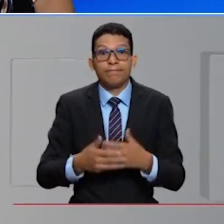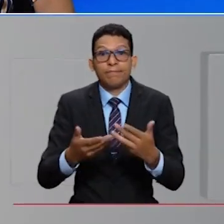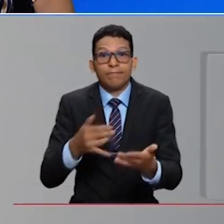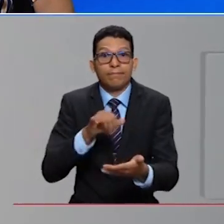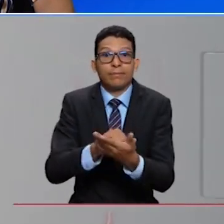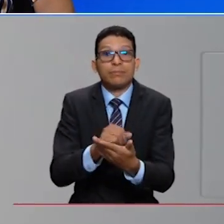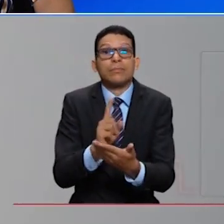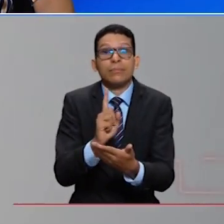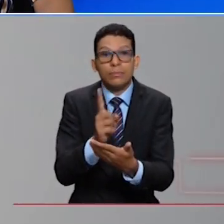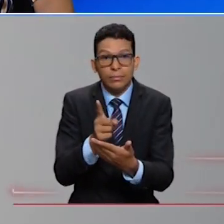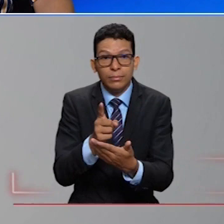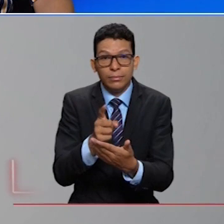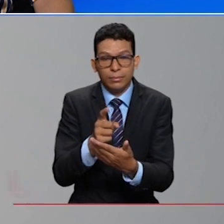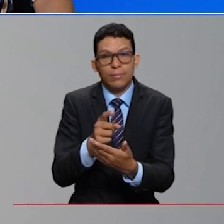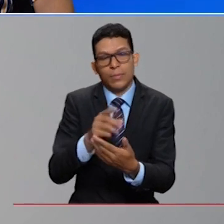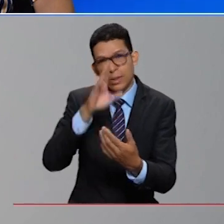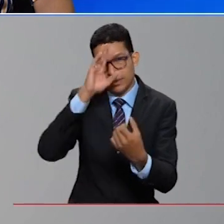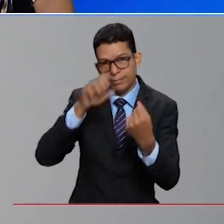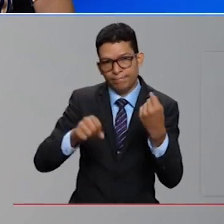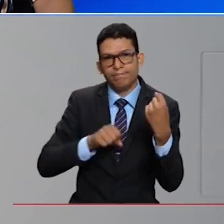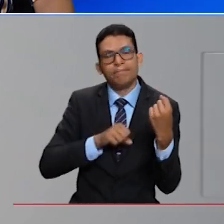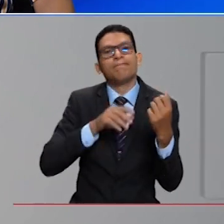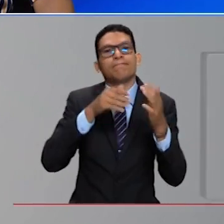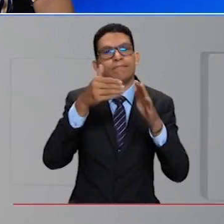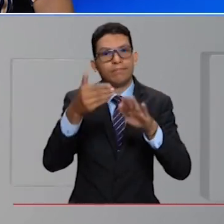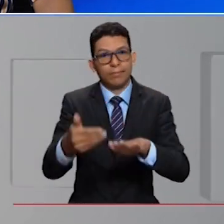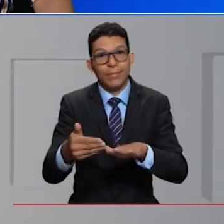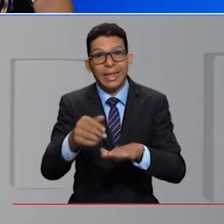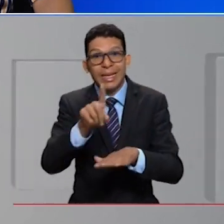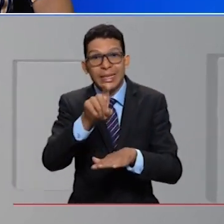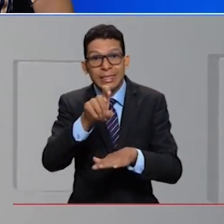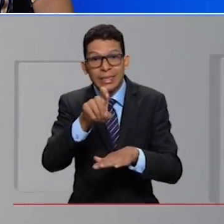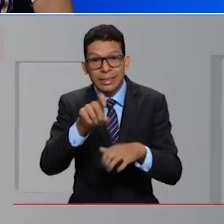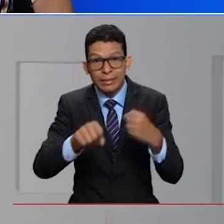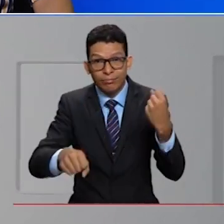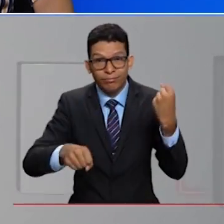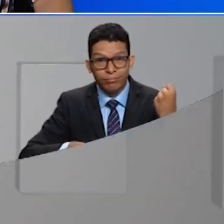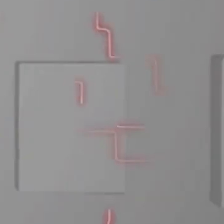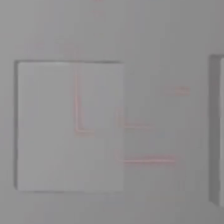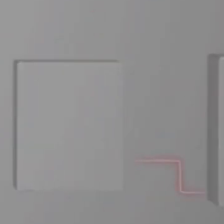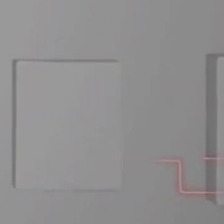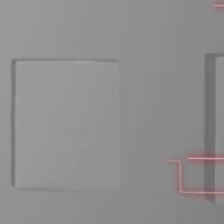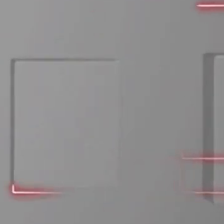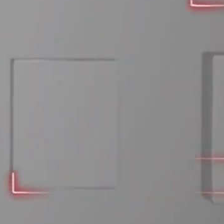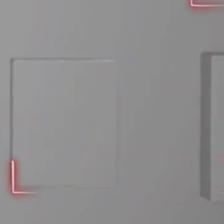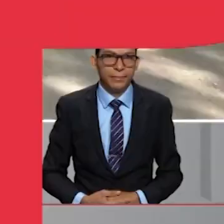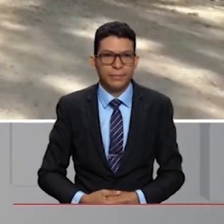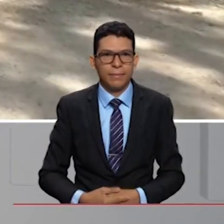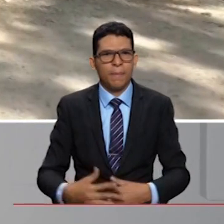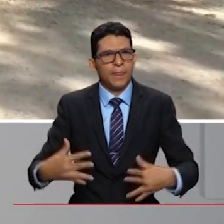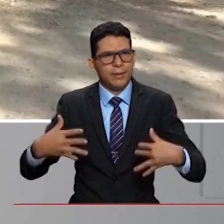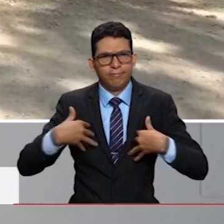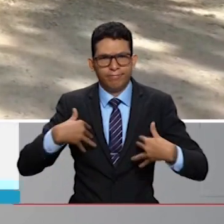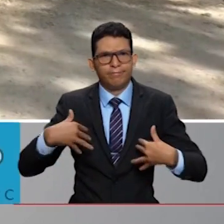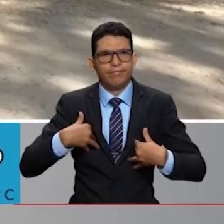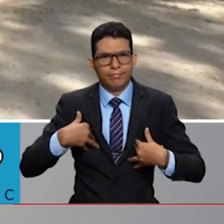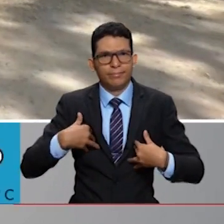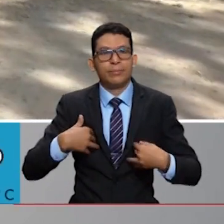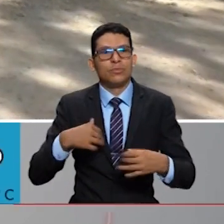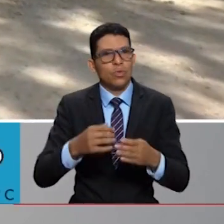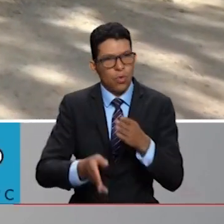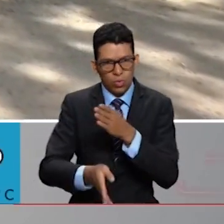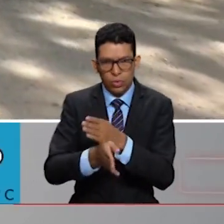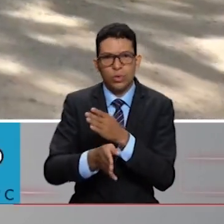allí un cabo tercero del ejército fue asesinado y seis soldados resultaron heridos la institución anunció que las tropas